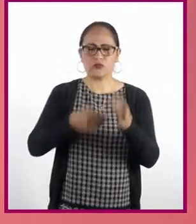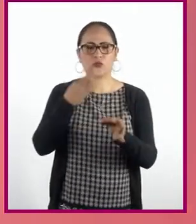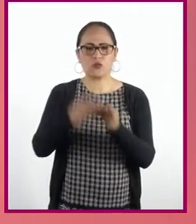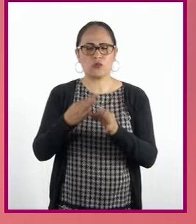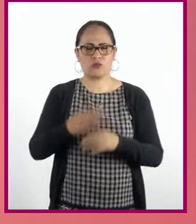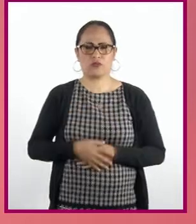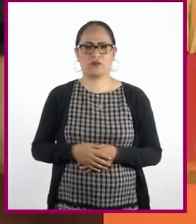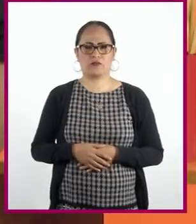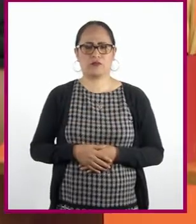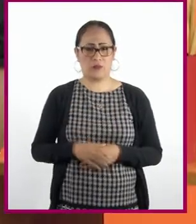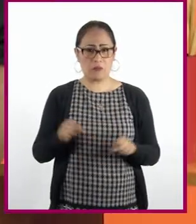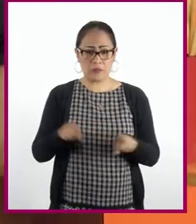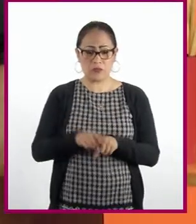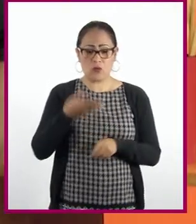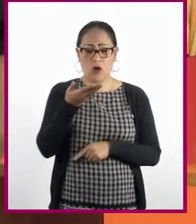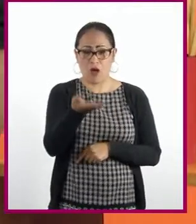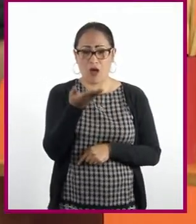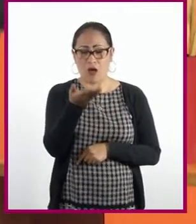favorecer la petición?